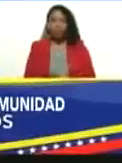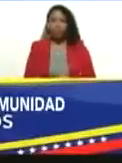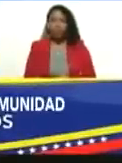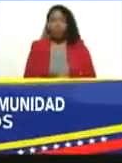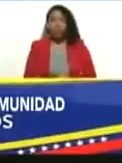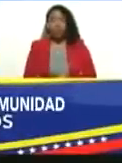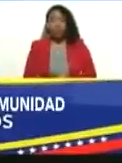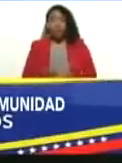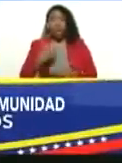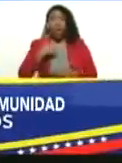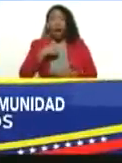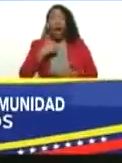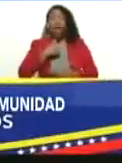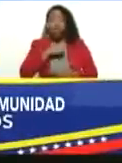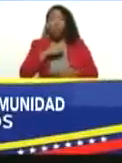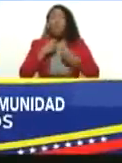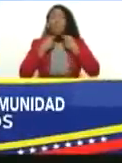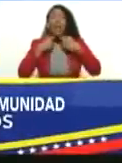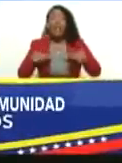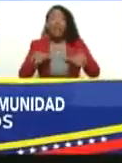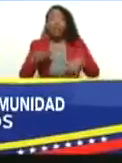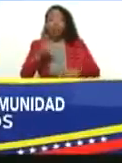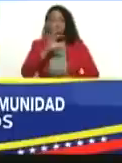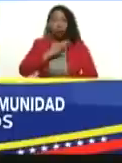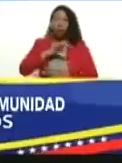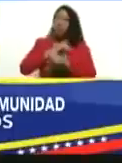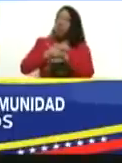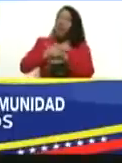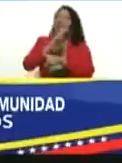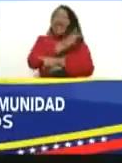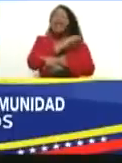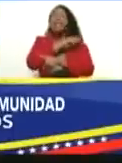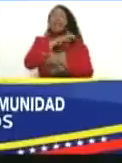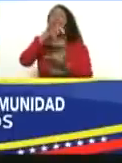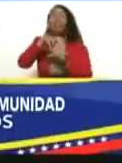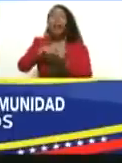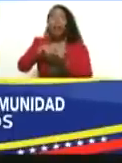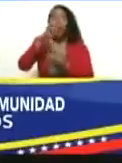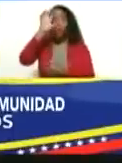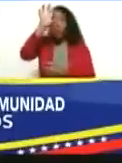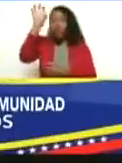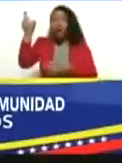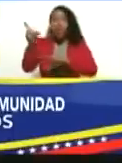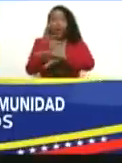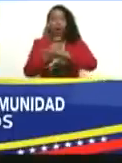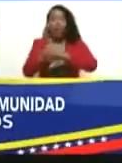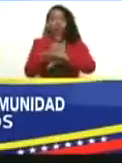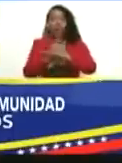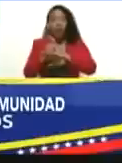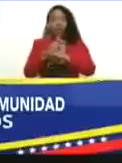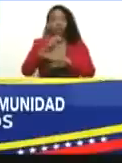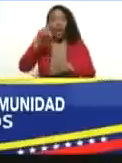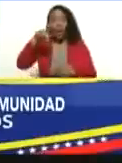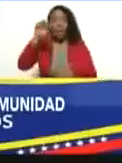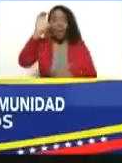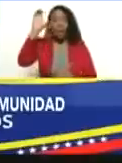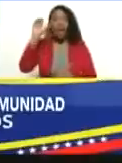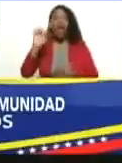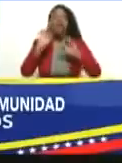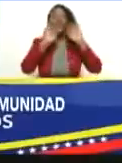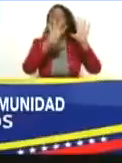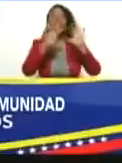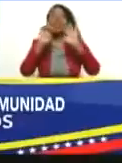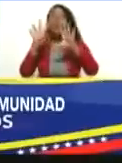nos hicieron perder señores jefes de estado jefes de gobierno jefes de delegación el